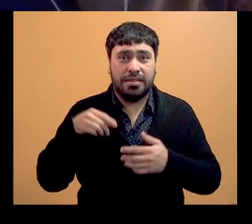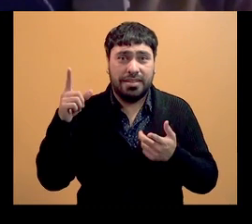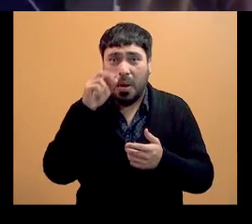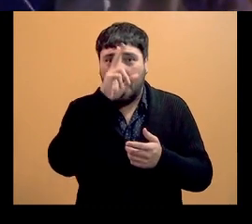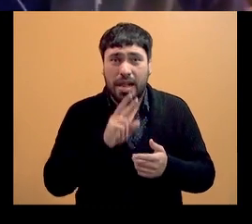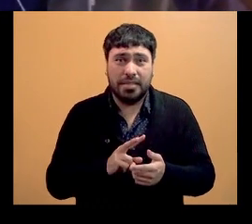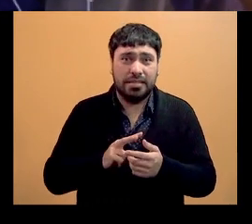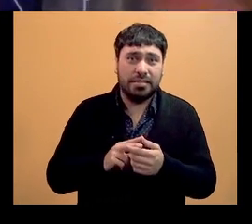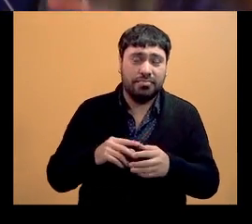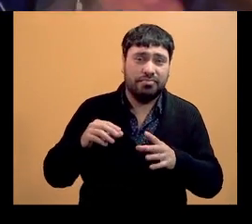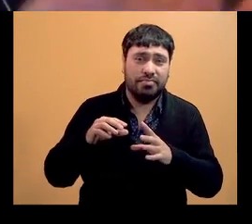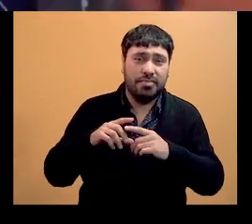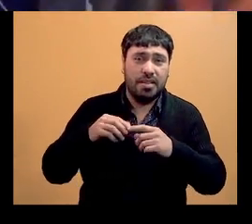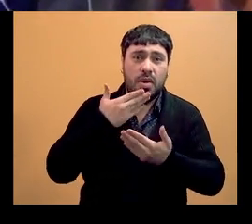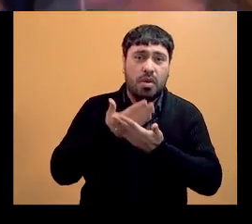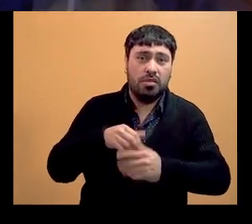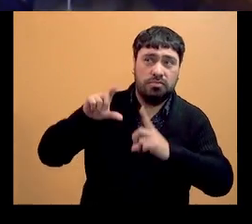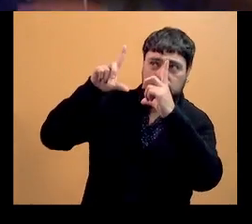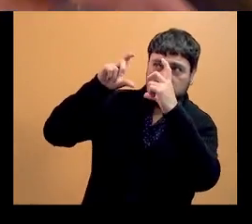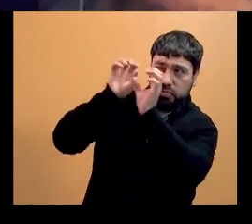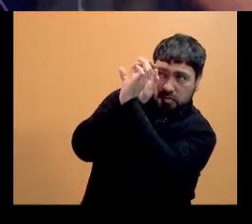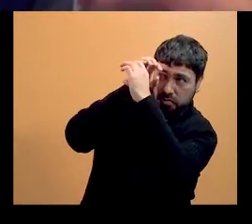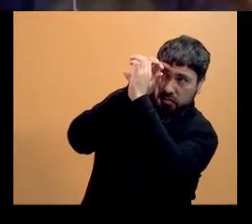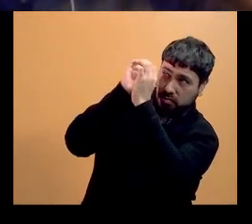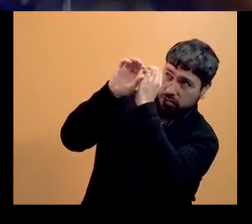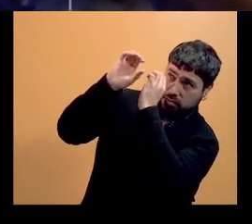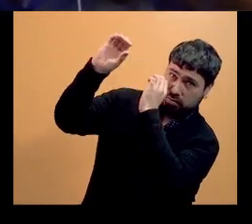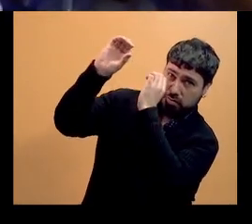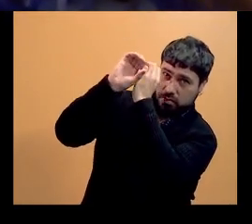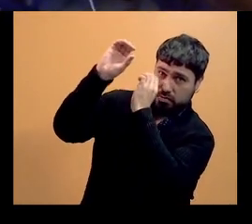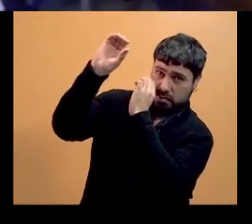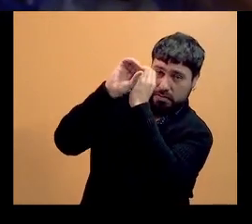una nueva figura en la imagen, digamos,